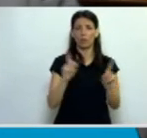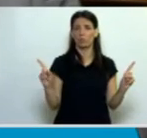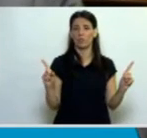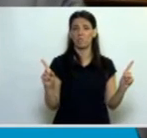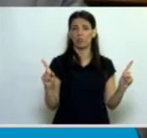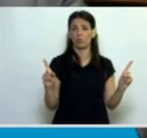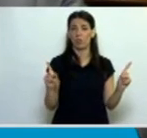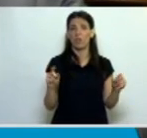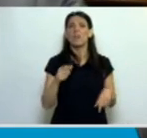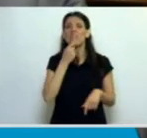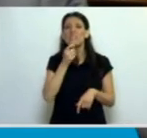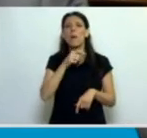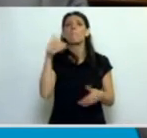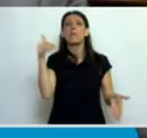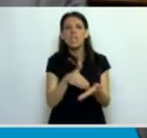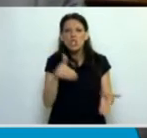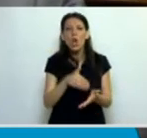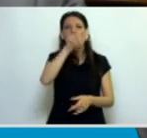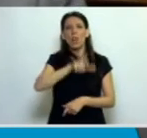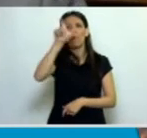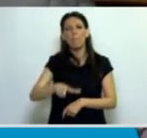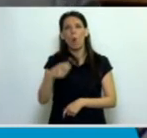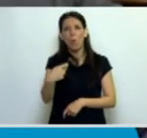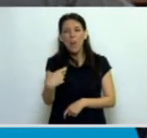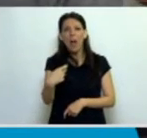que le interesa a millones de jubilados.